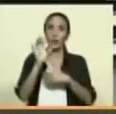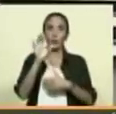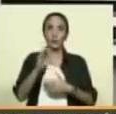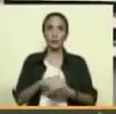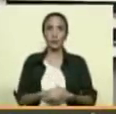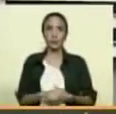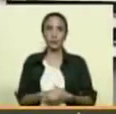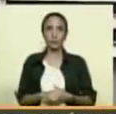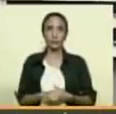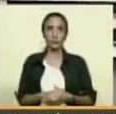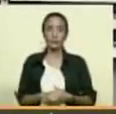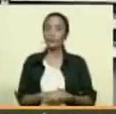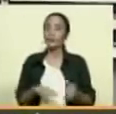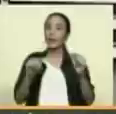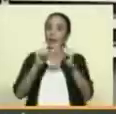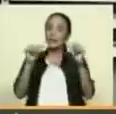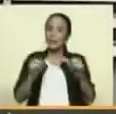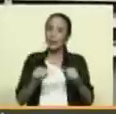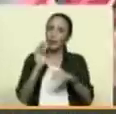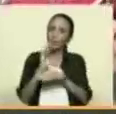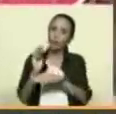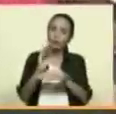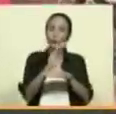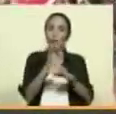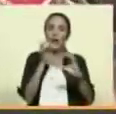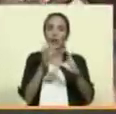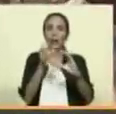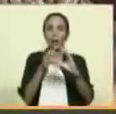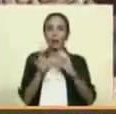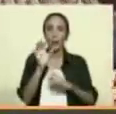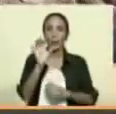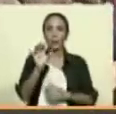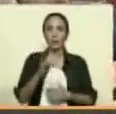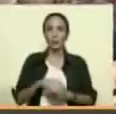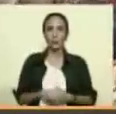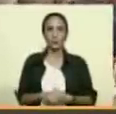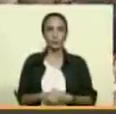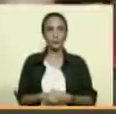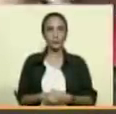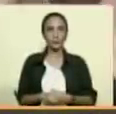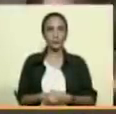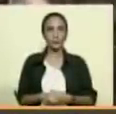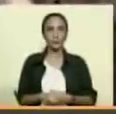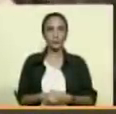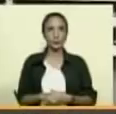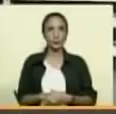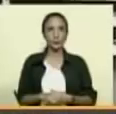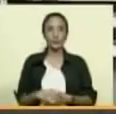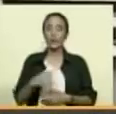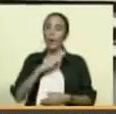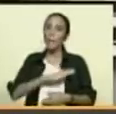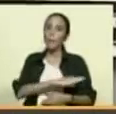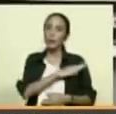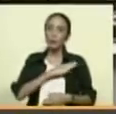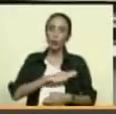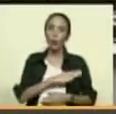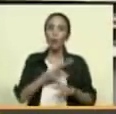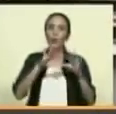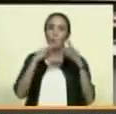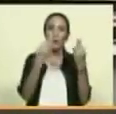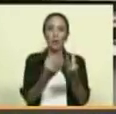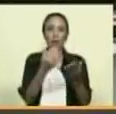patria, el sistema de protección del carnet de la patria. La gran misión Hogares de la